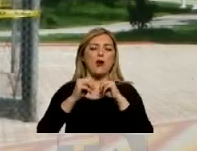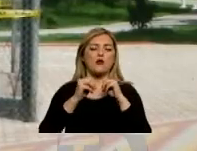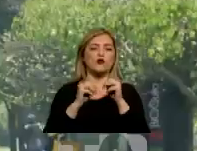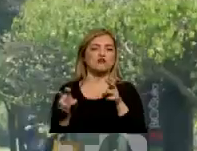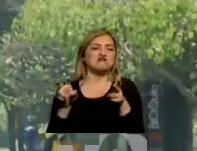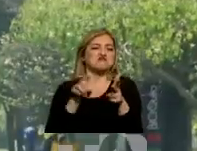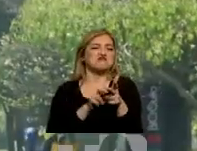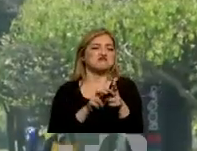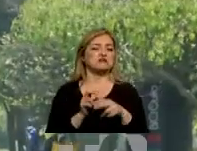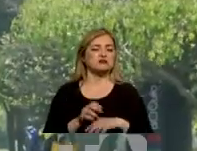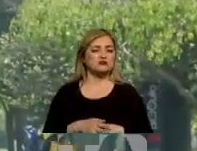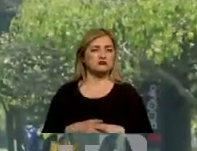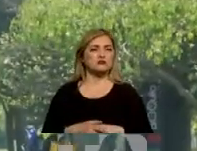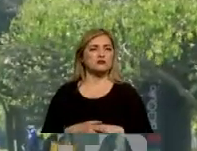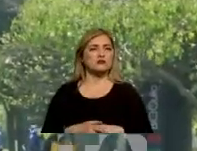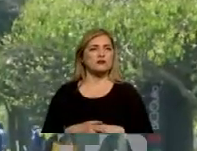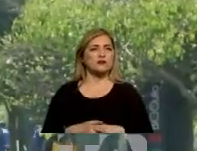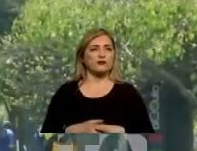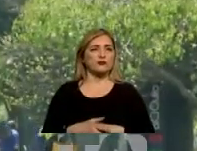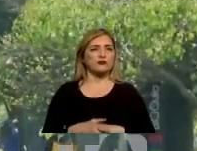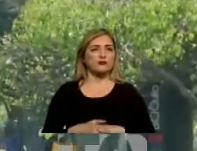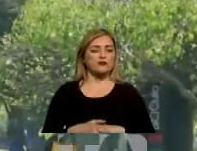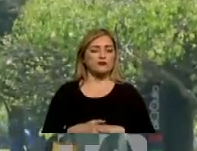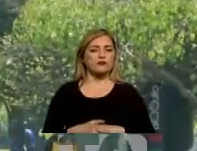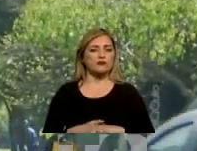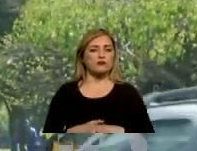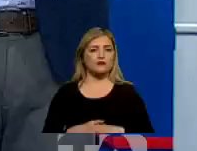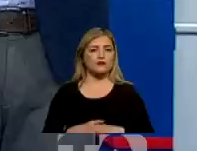metro? Tomás Chufardi, 24 horas.